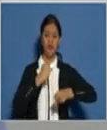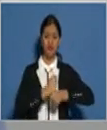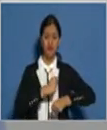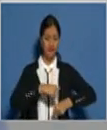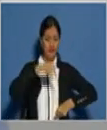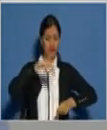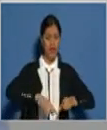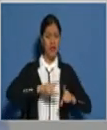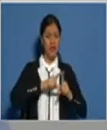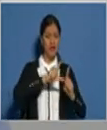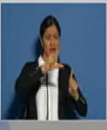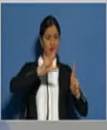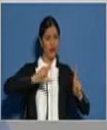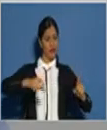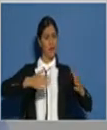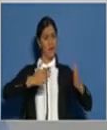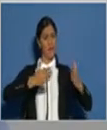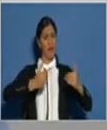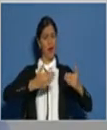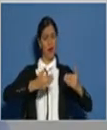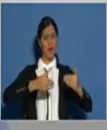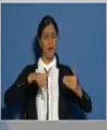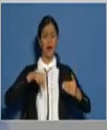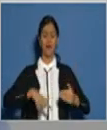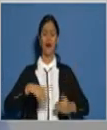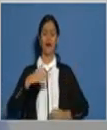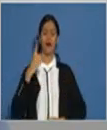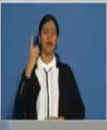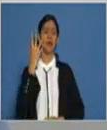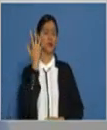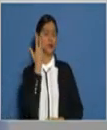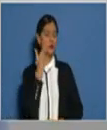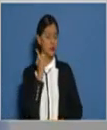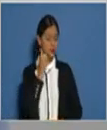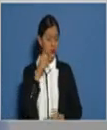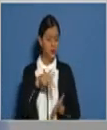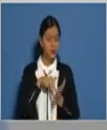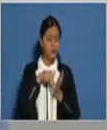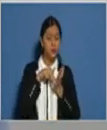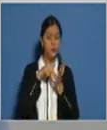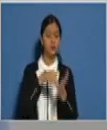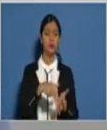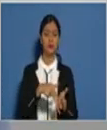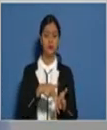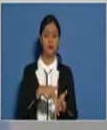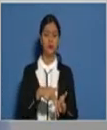gran nación, quien día a día avanzan junto con el país